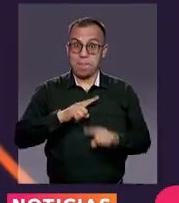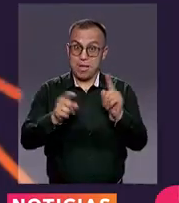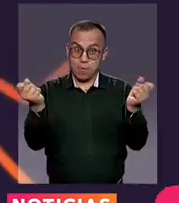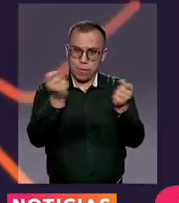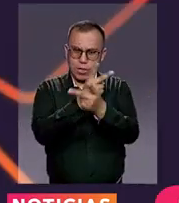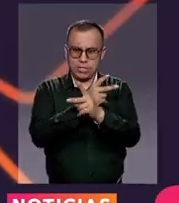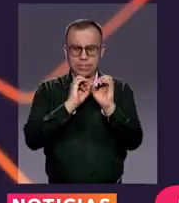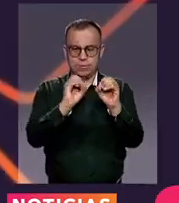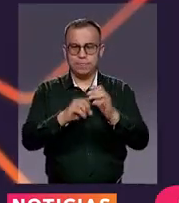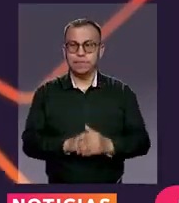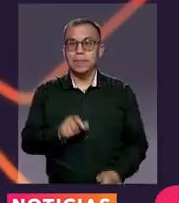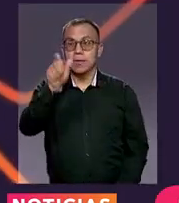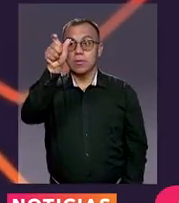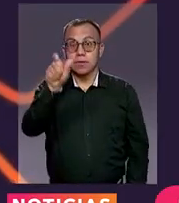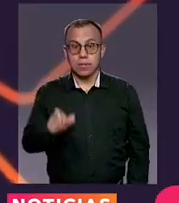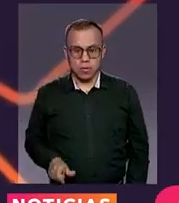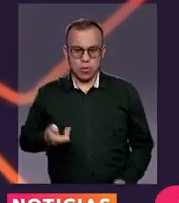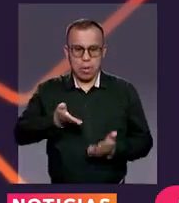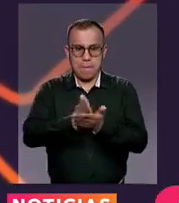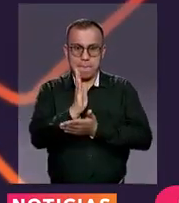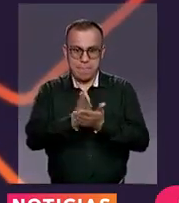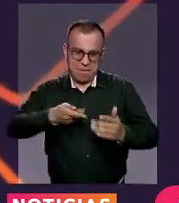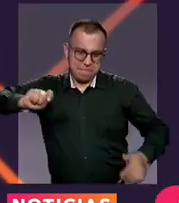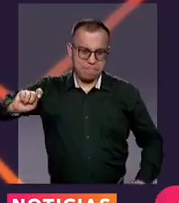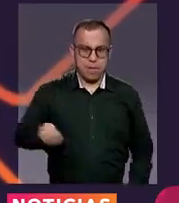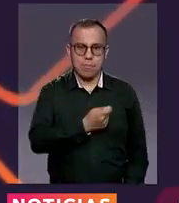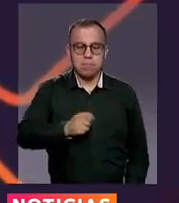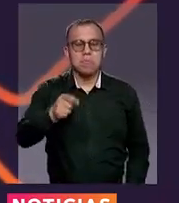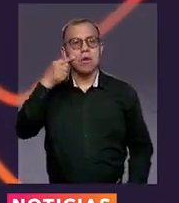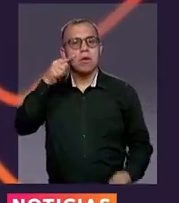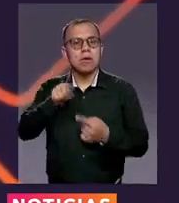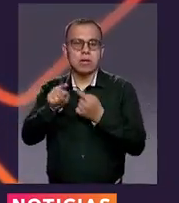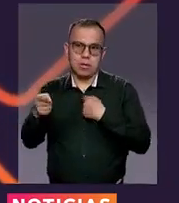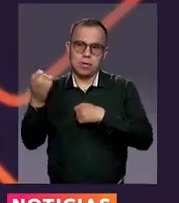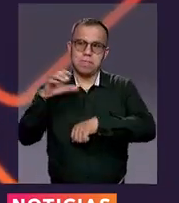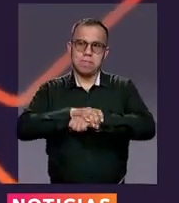violencia. Una persona que manipulaba un machete fue capturada y puesta a disposición de las autoridades.